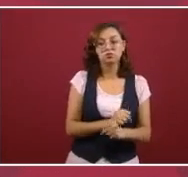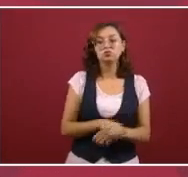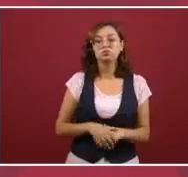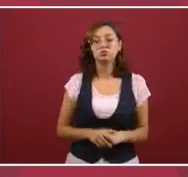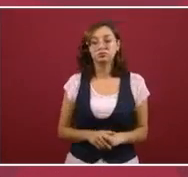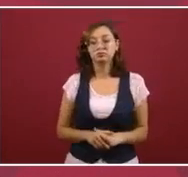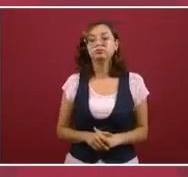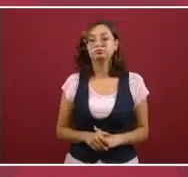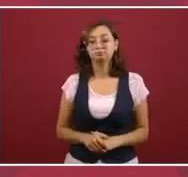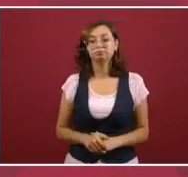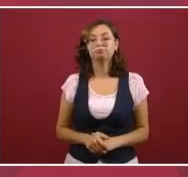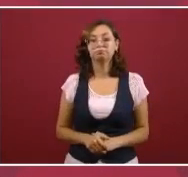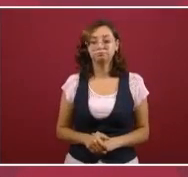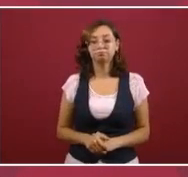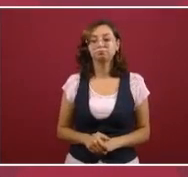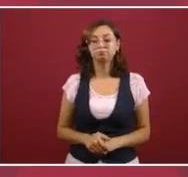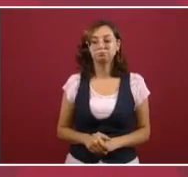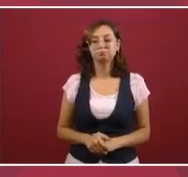Sí.